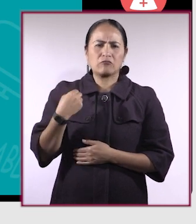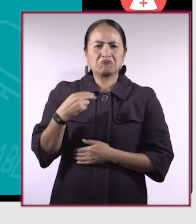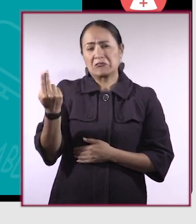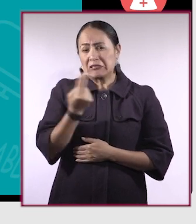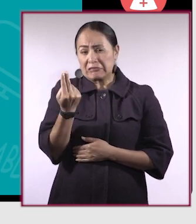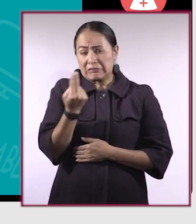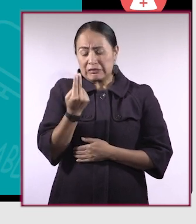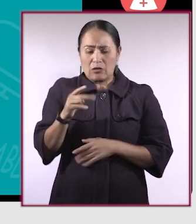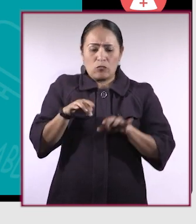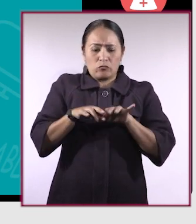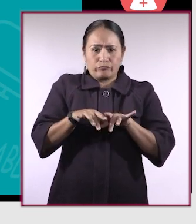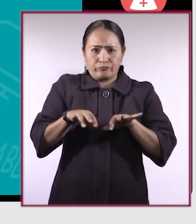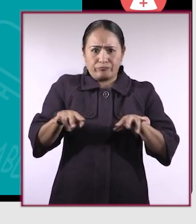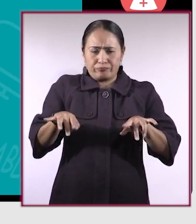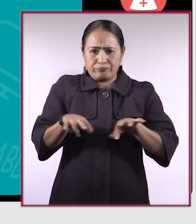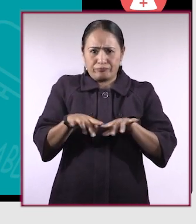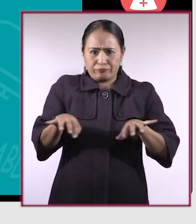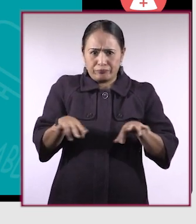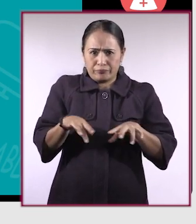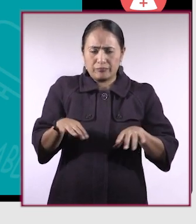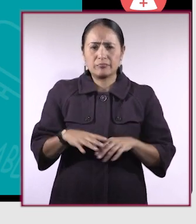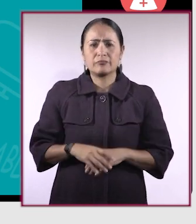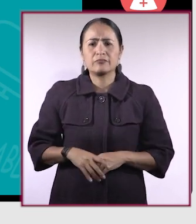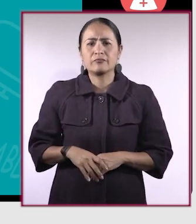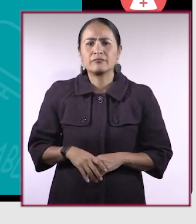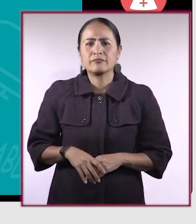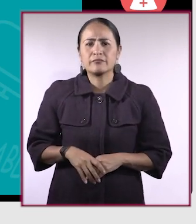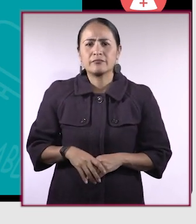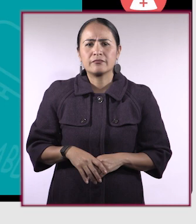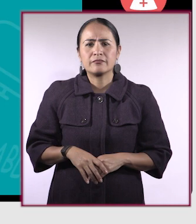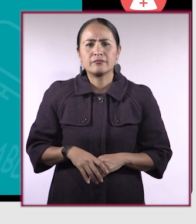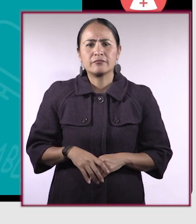el teclado que viene